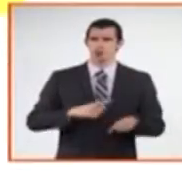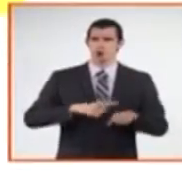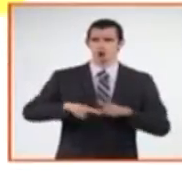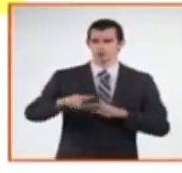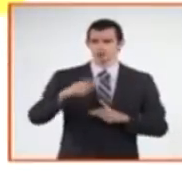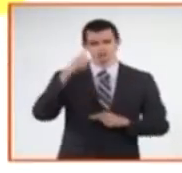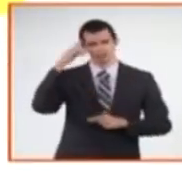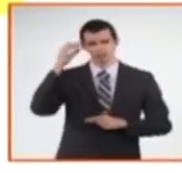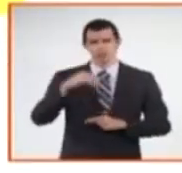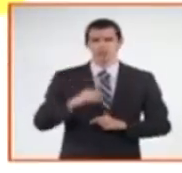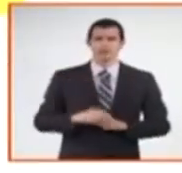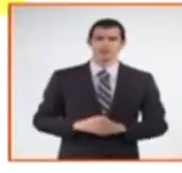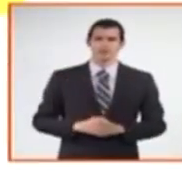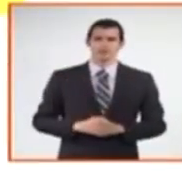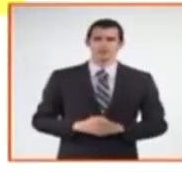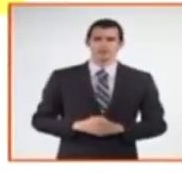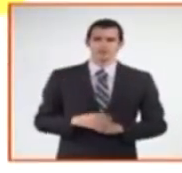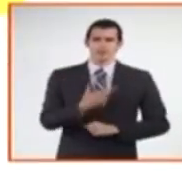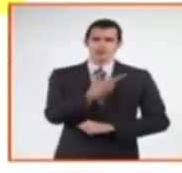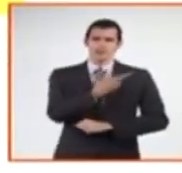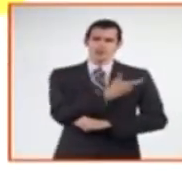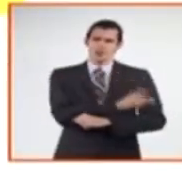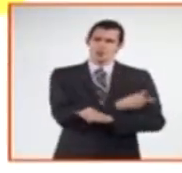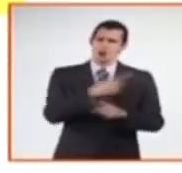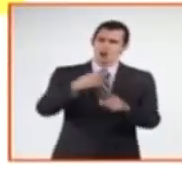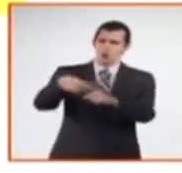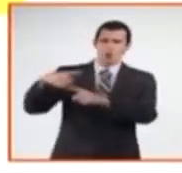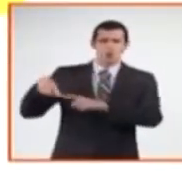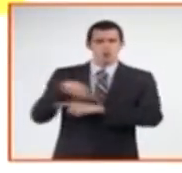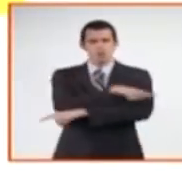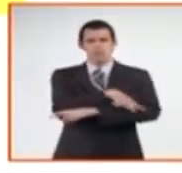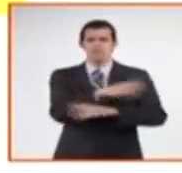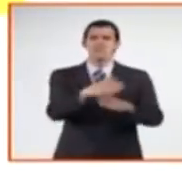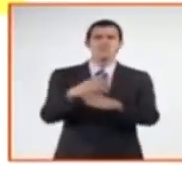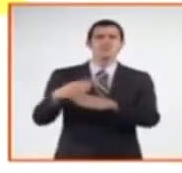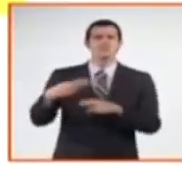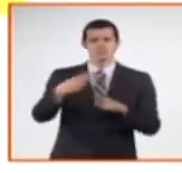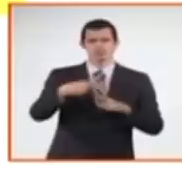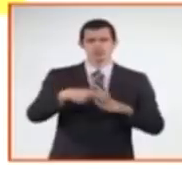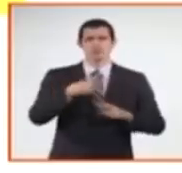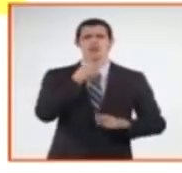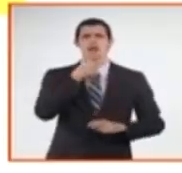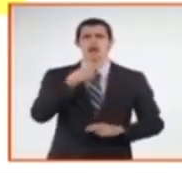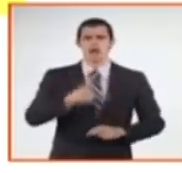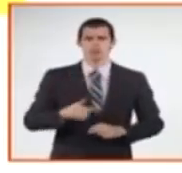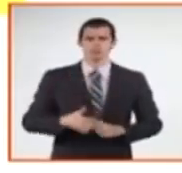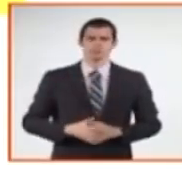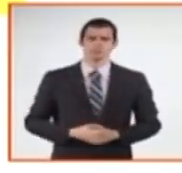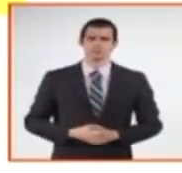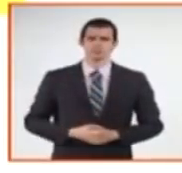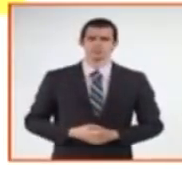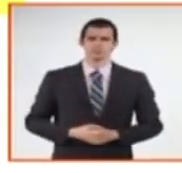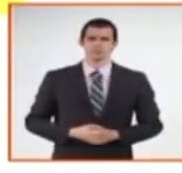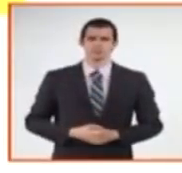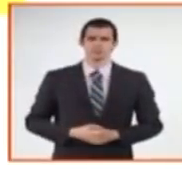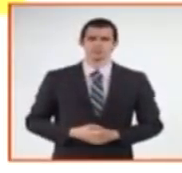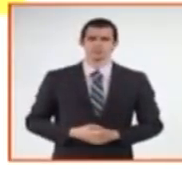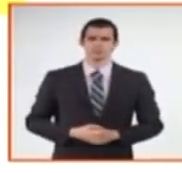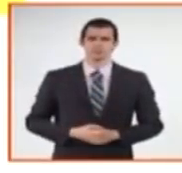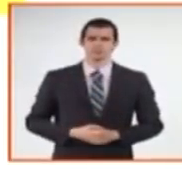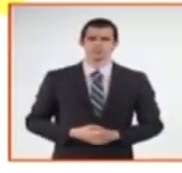vicente mencionó yo hice referencia a un inicio que está una publicación reciente esto es cómo va cayendo